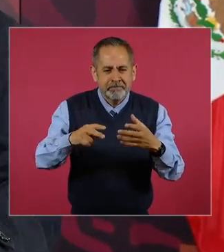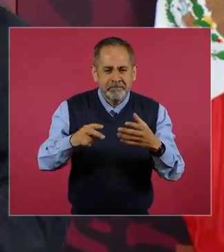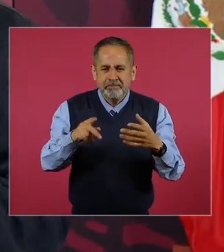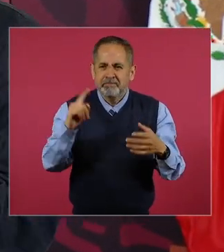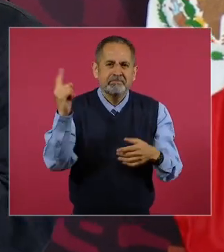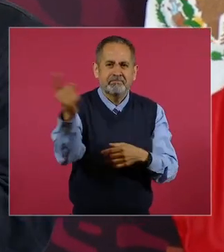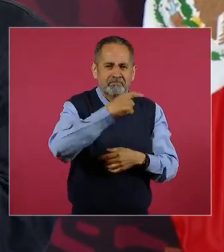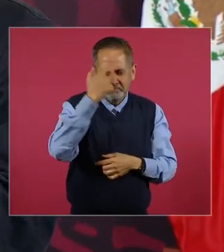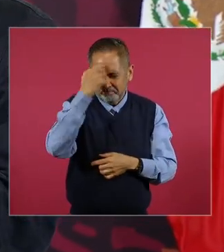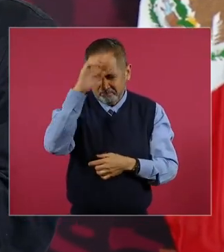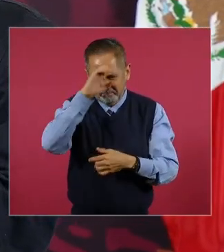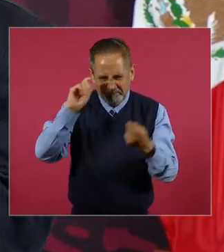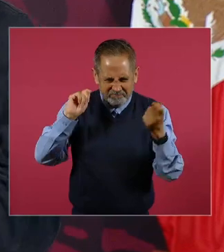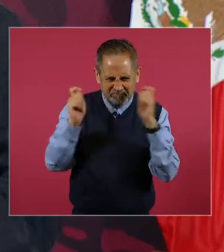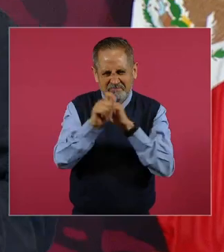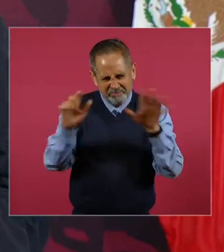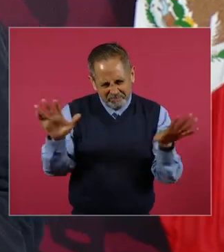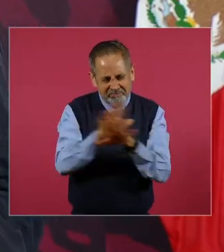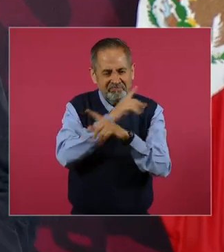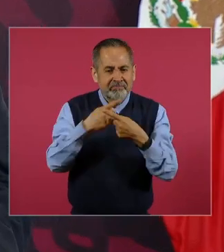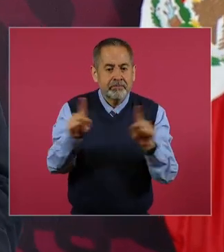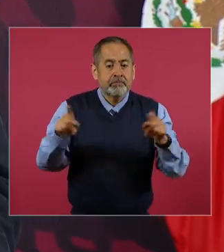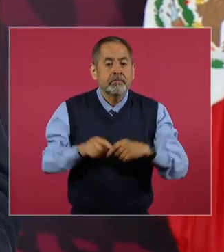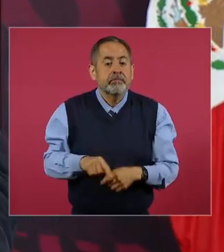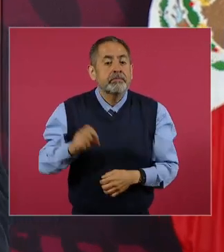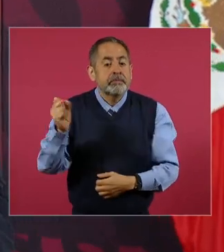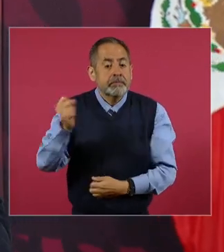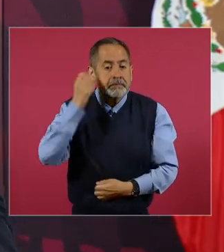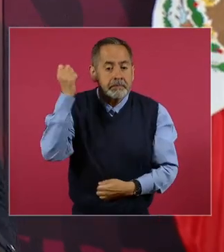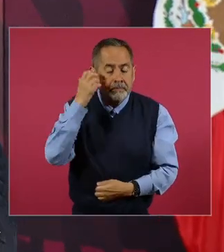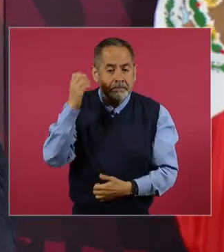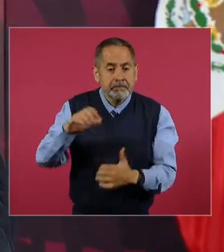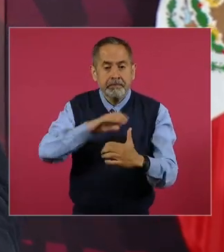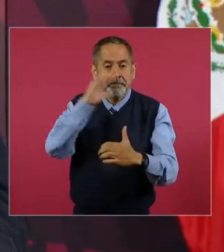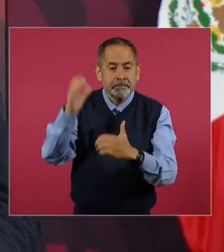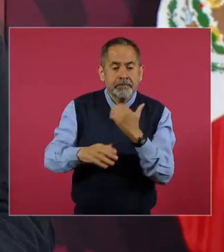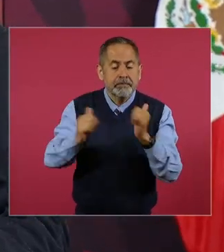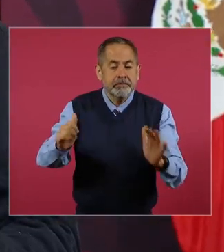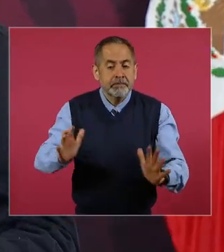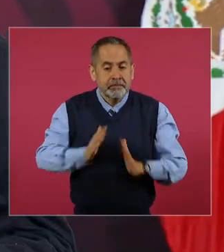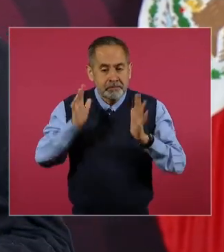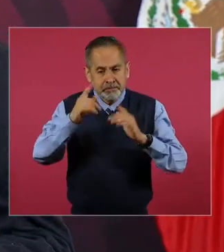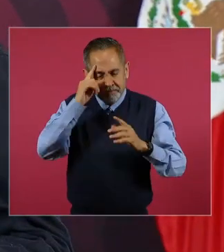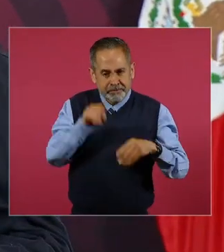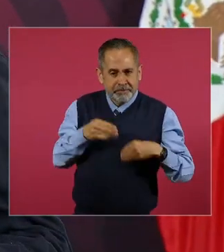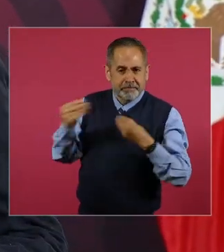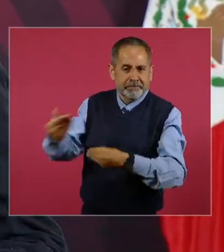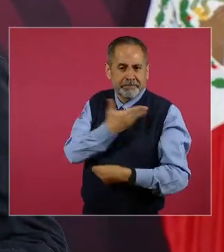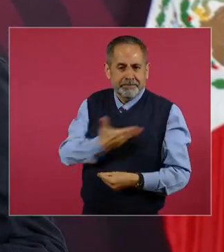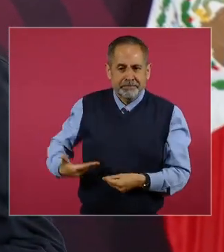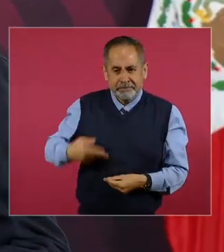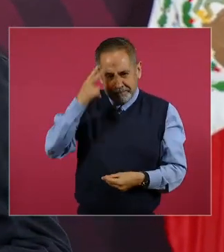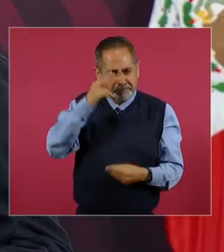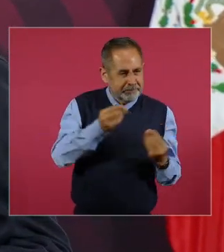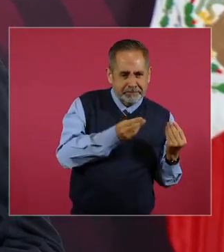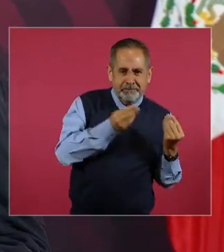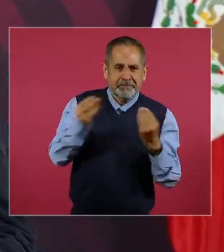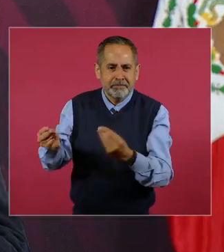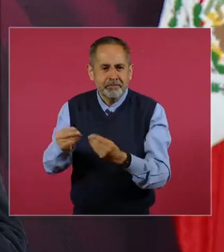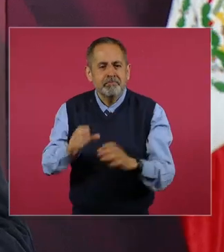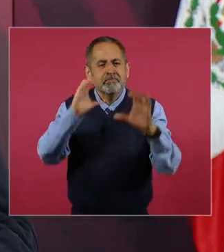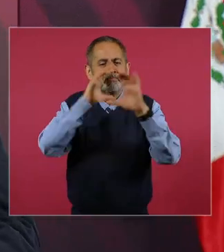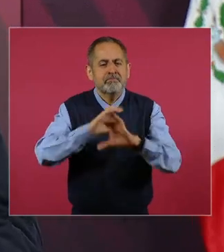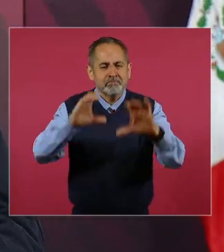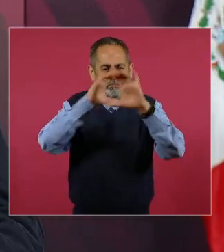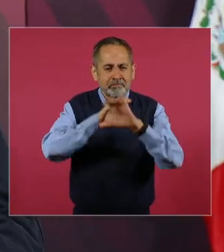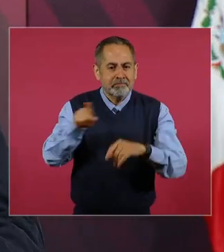de las conciencias. Así que esta mañana va a terminar con una sorpresa para el presidente de la República, una canción que